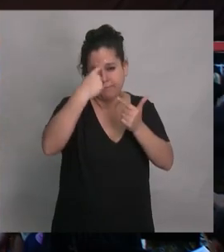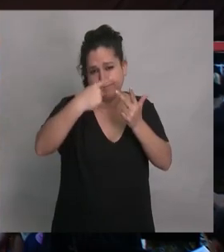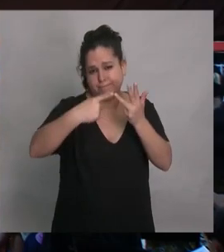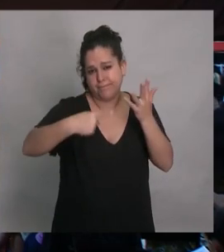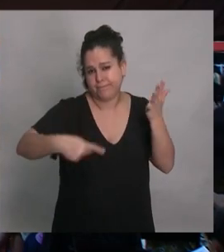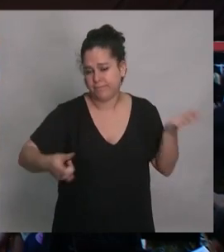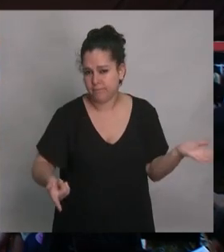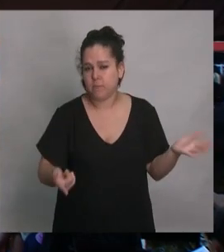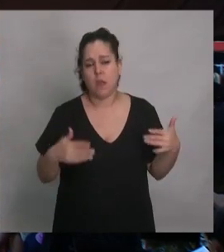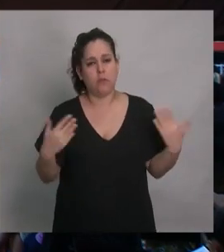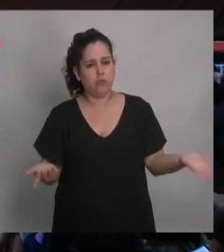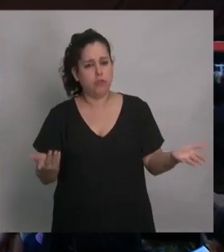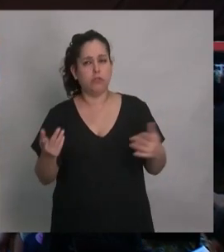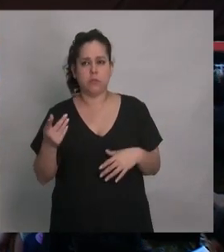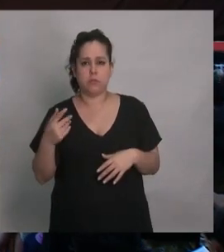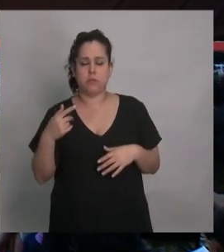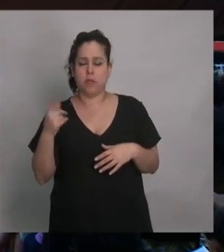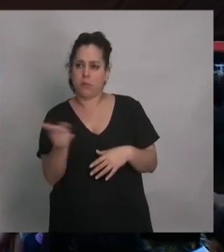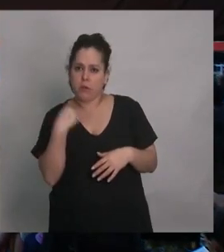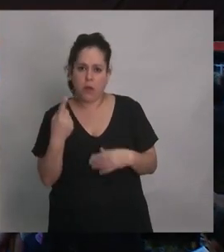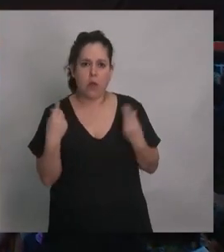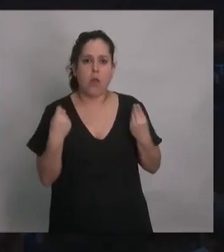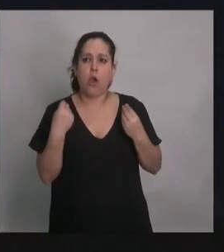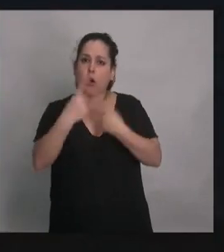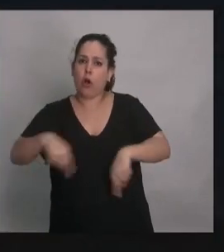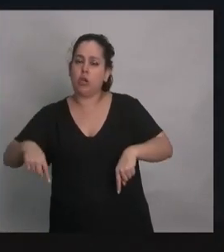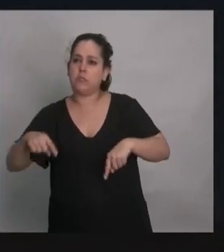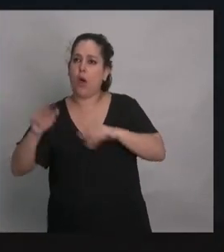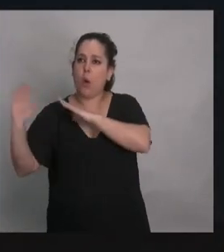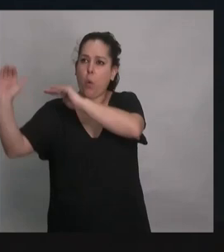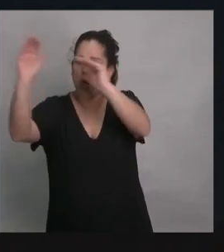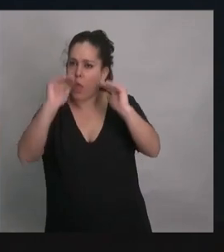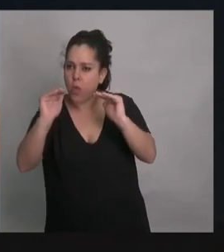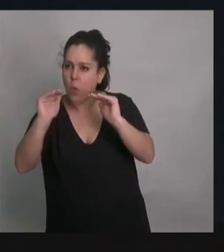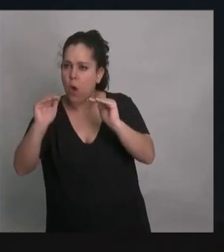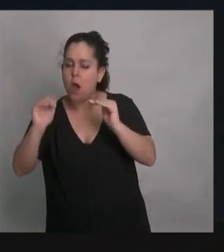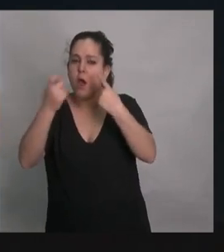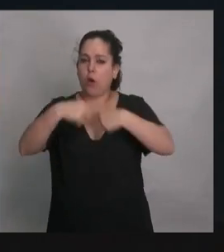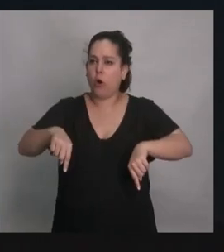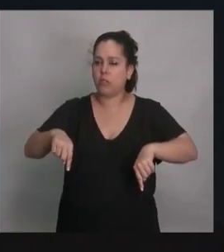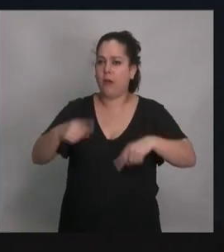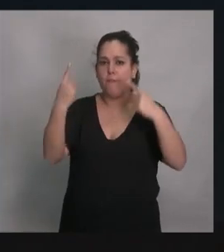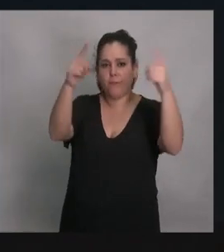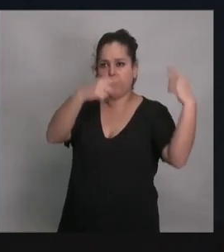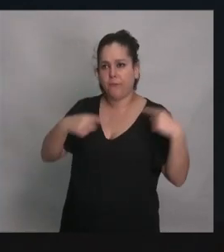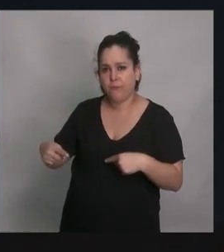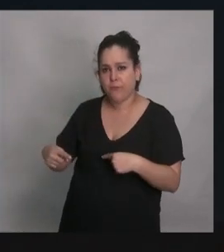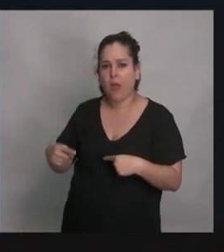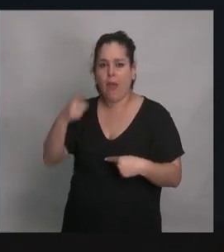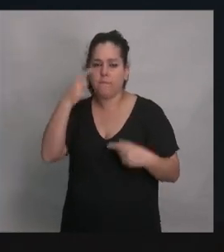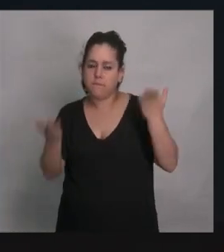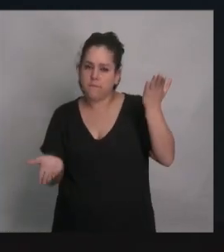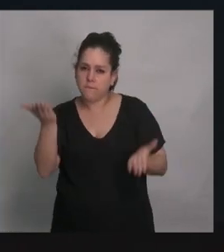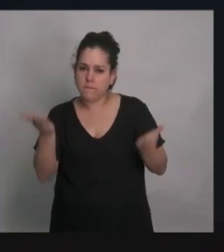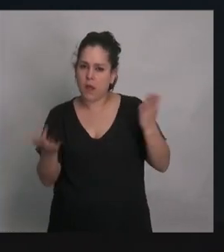guardar como cosas en común? Y qué es lo que tenemos que comprender que siempre van a ser distintas, porque cada líder de extremas derechas